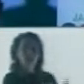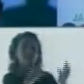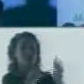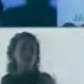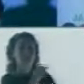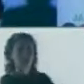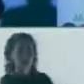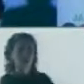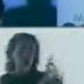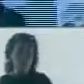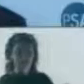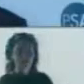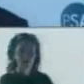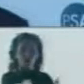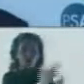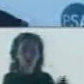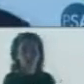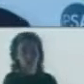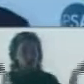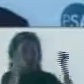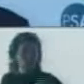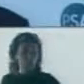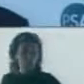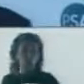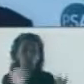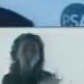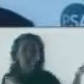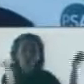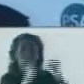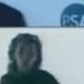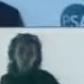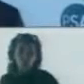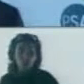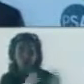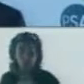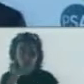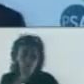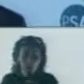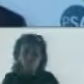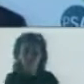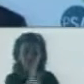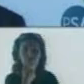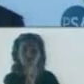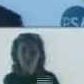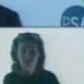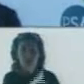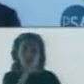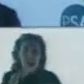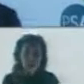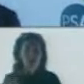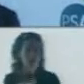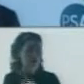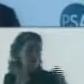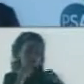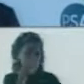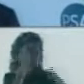de acuerdo en lo que decía. Y todos de acuerdo estarán de acuerdo en lo que diga después, dentro de unos años. Pero ahora lo tenemos que llevar a práctica. Y